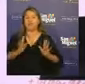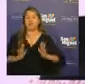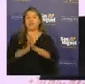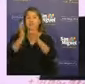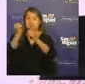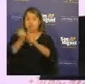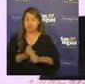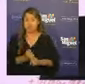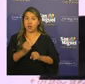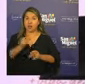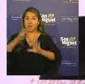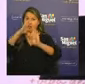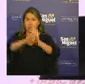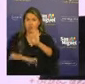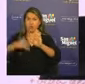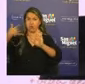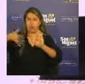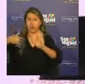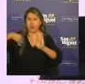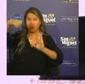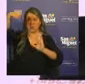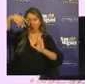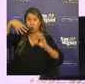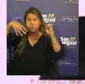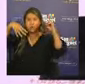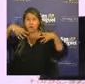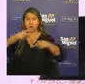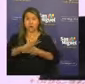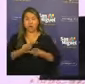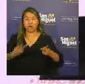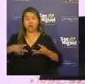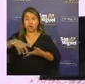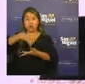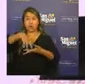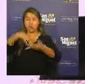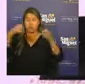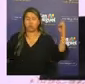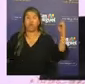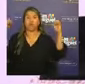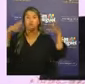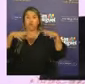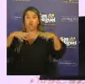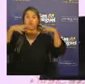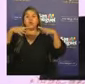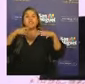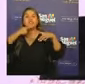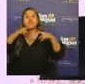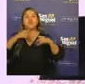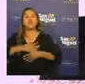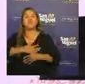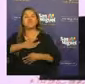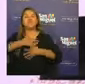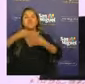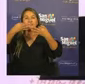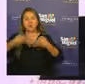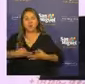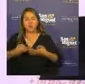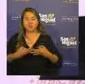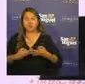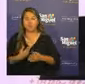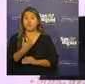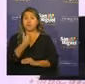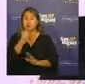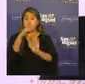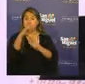proyectos importantes de luminarias públicas, una ciudad iluminada es una ciudad más segura. También hemos hecho un